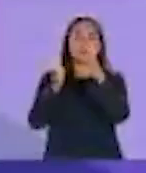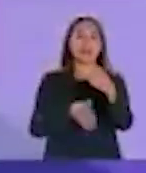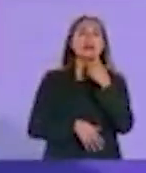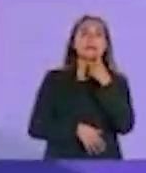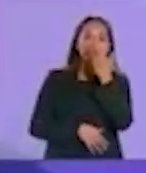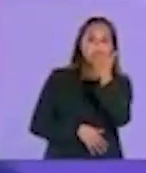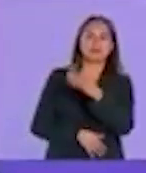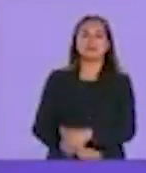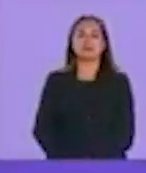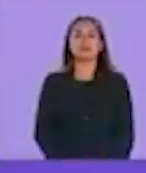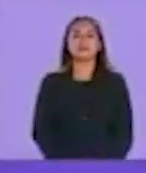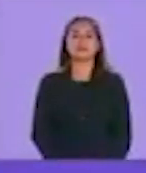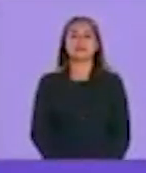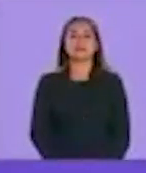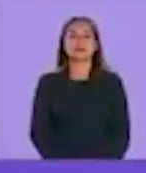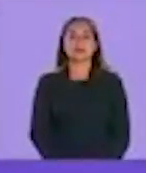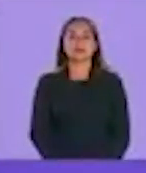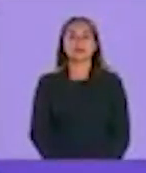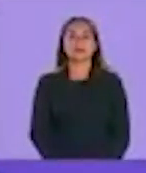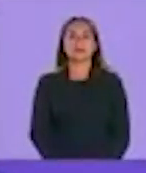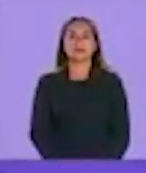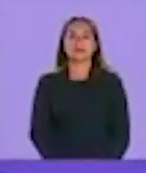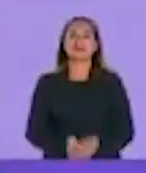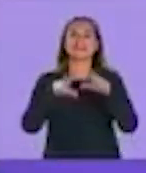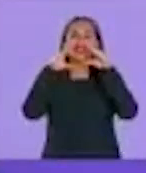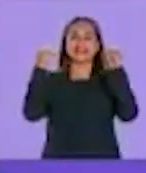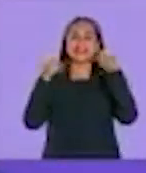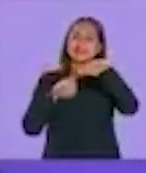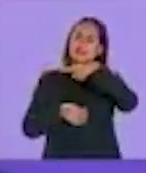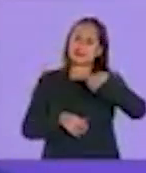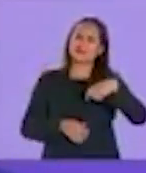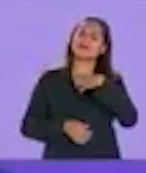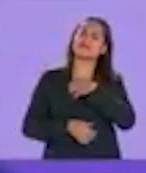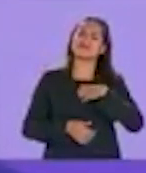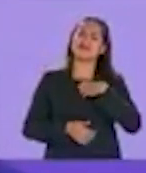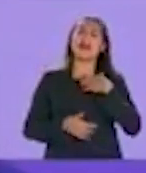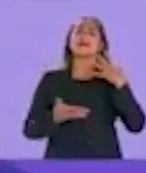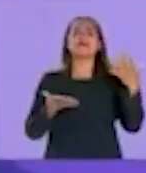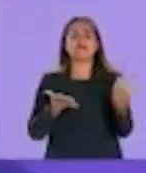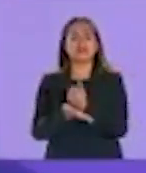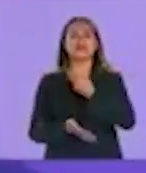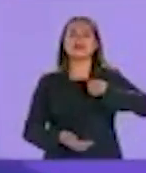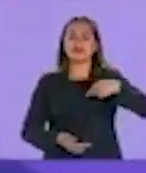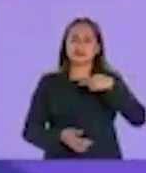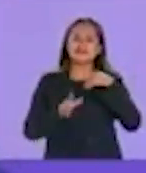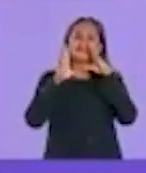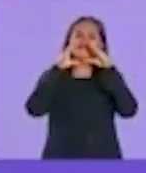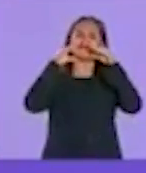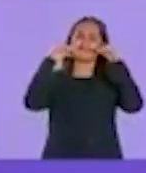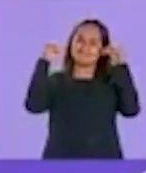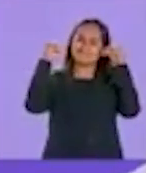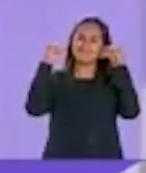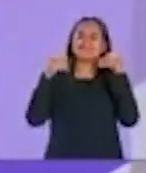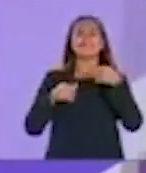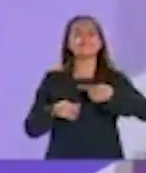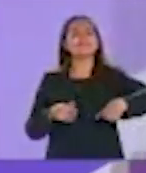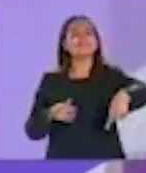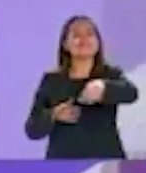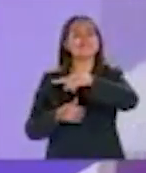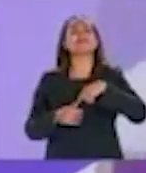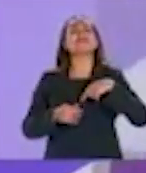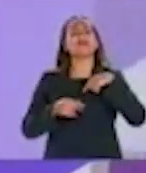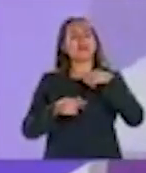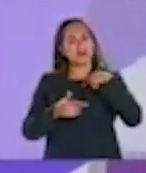sonríe vamos a ganar vamos a ganar la elección y vamos a sacar a nuestro